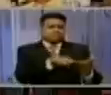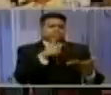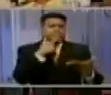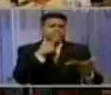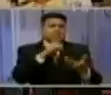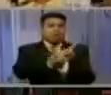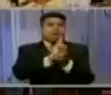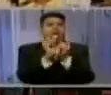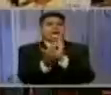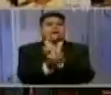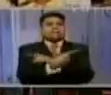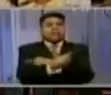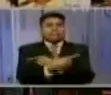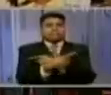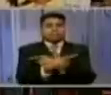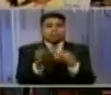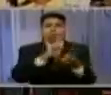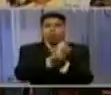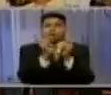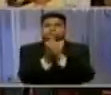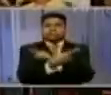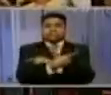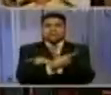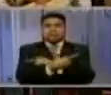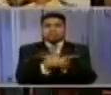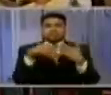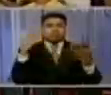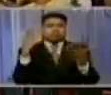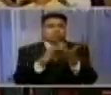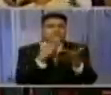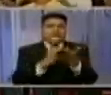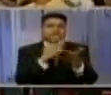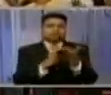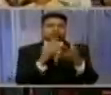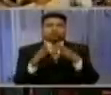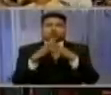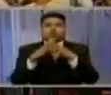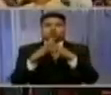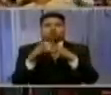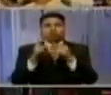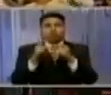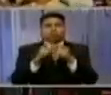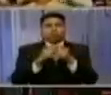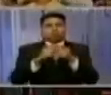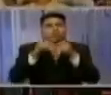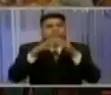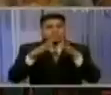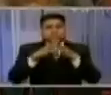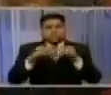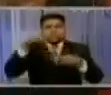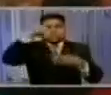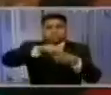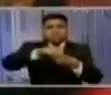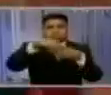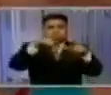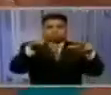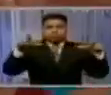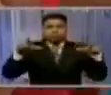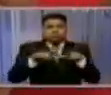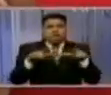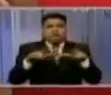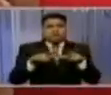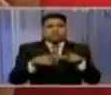cambio curricular de la educación media en general, que ha salido de las aulas de clase y del proceso consultivo.